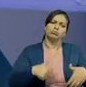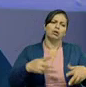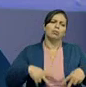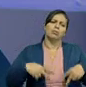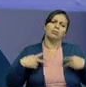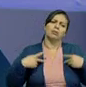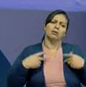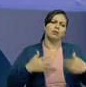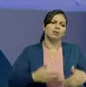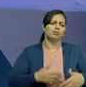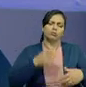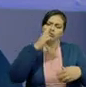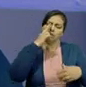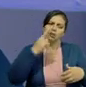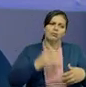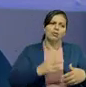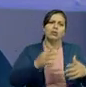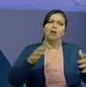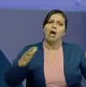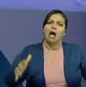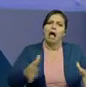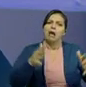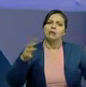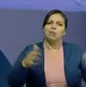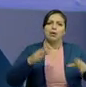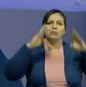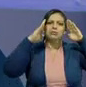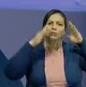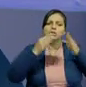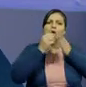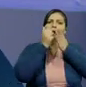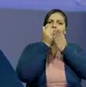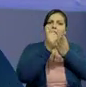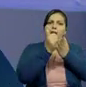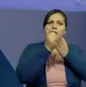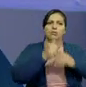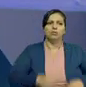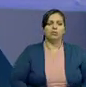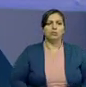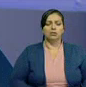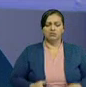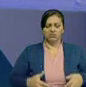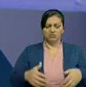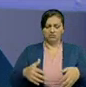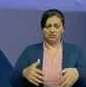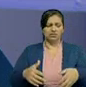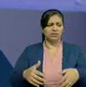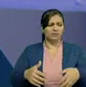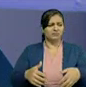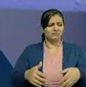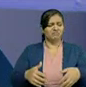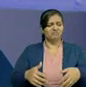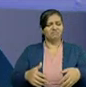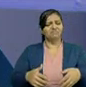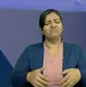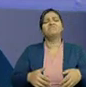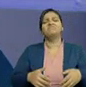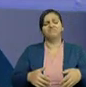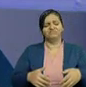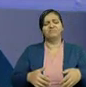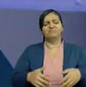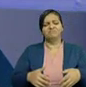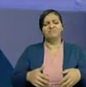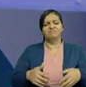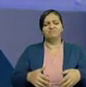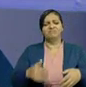de juicio. Pues mi experiencia lo demuestra que más del 99% de mujeres han dicho voy a continuar con el embarazo. Y